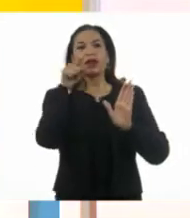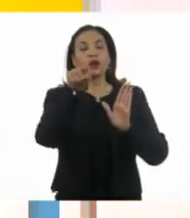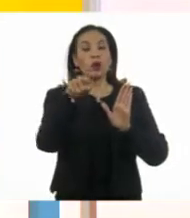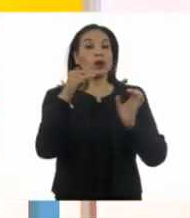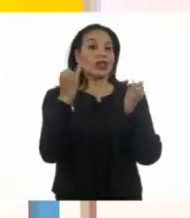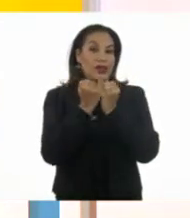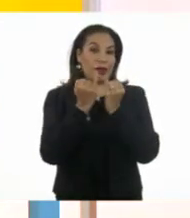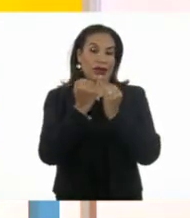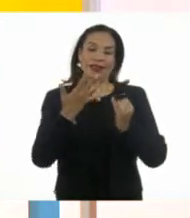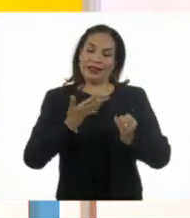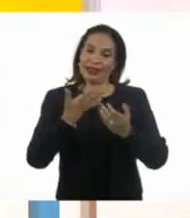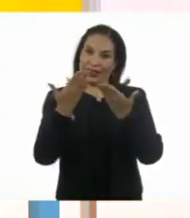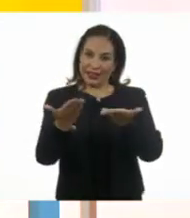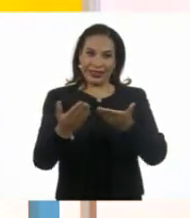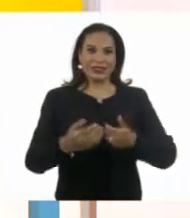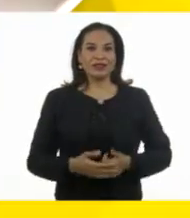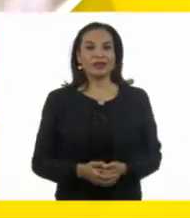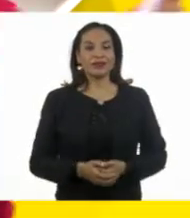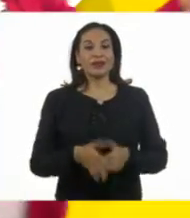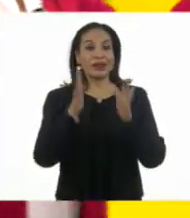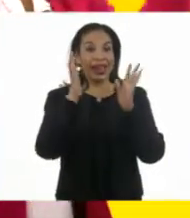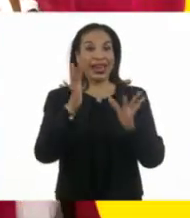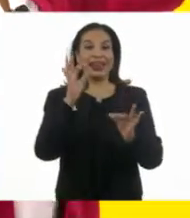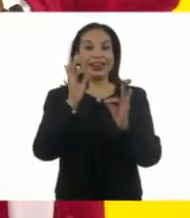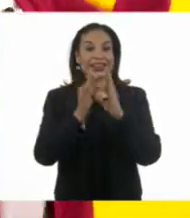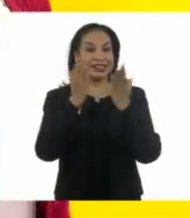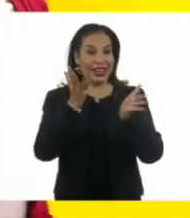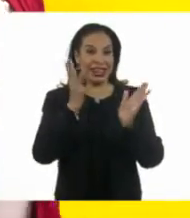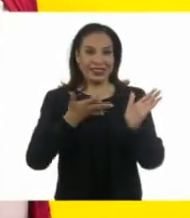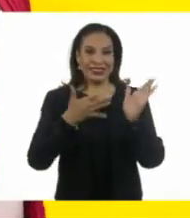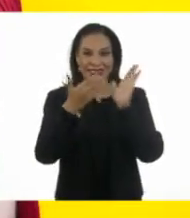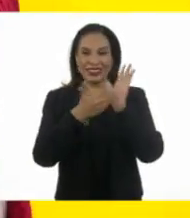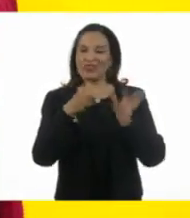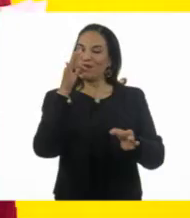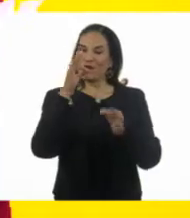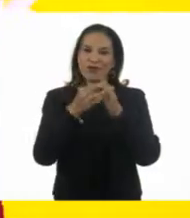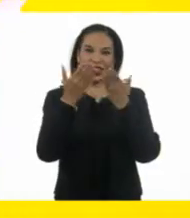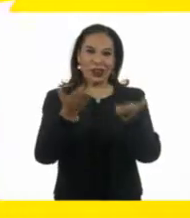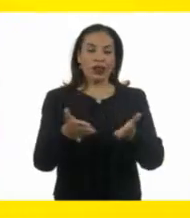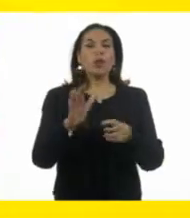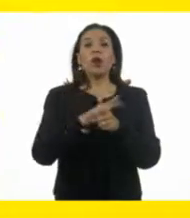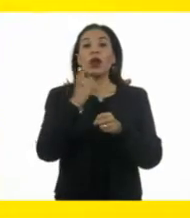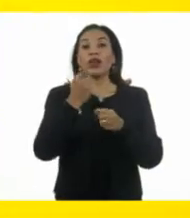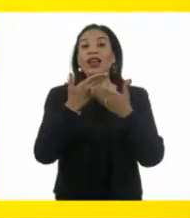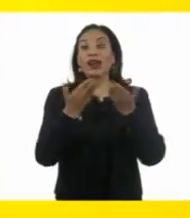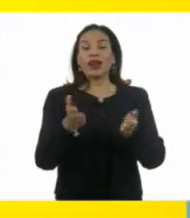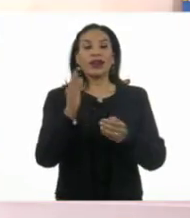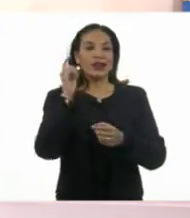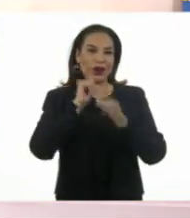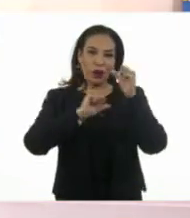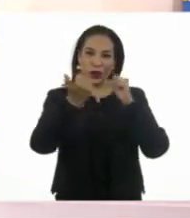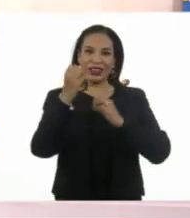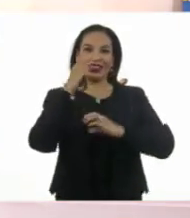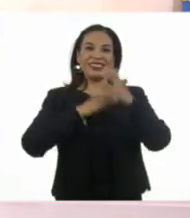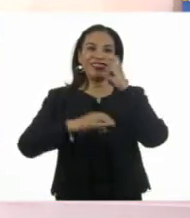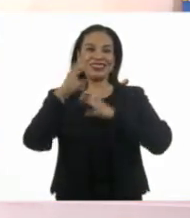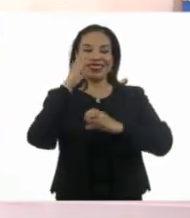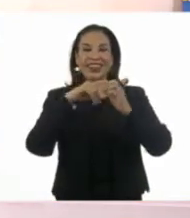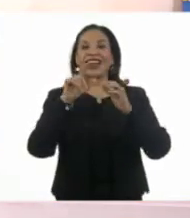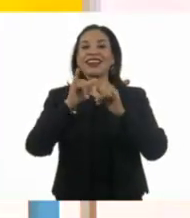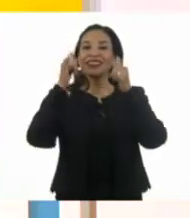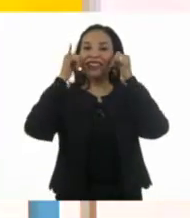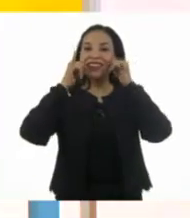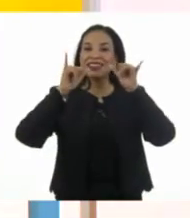tú también los tengas. ¿Ya, Pili? Listo, aquí los tengo. Perfecto, porque vamos a escuchar otra canción de La